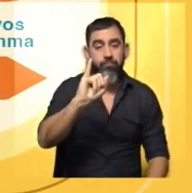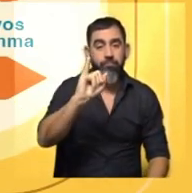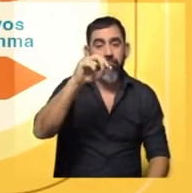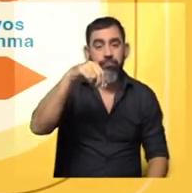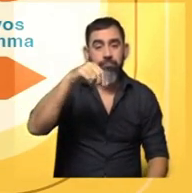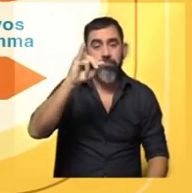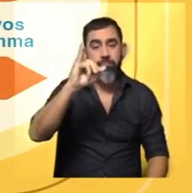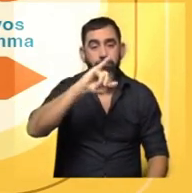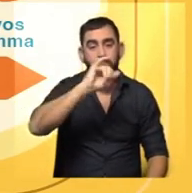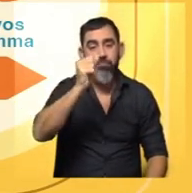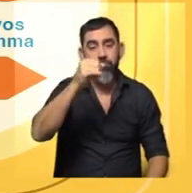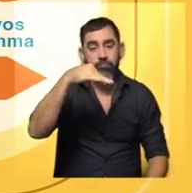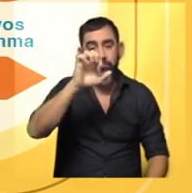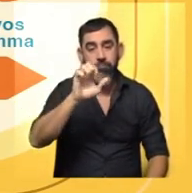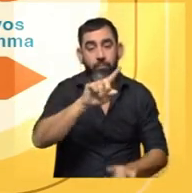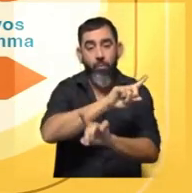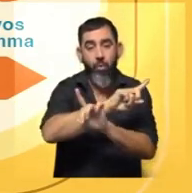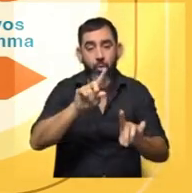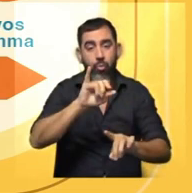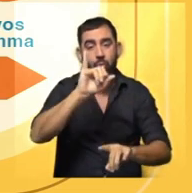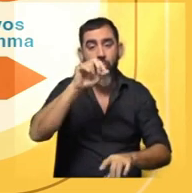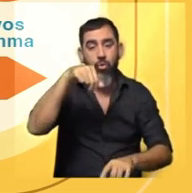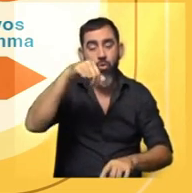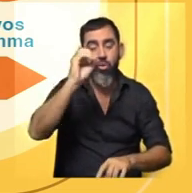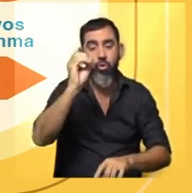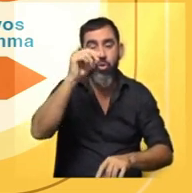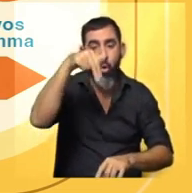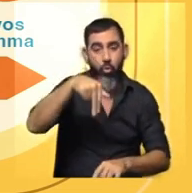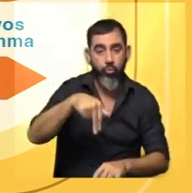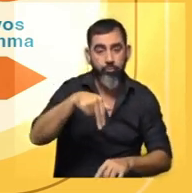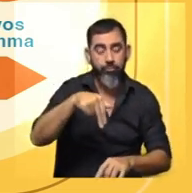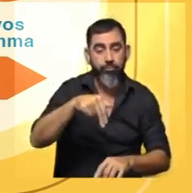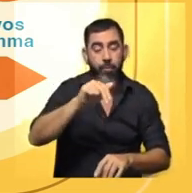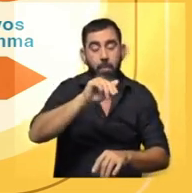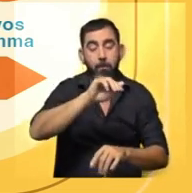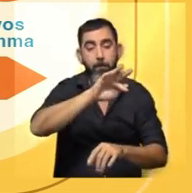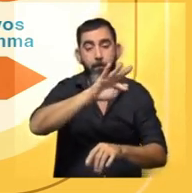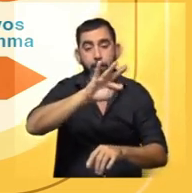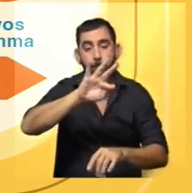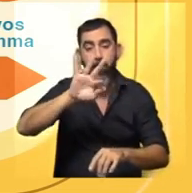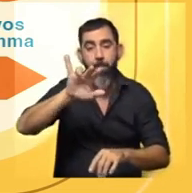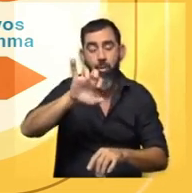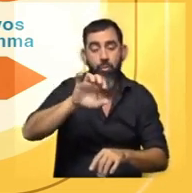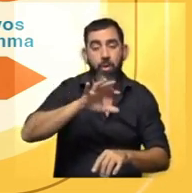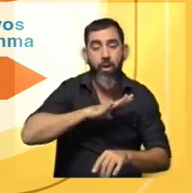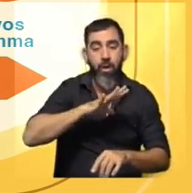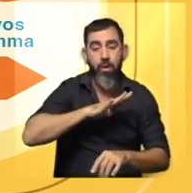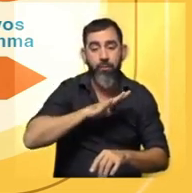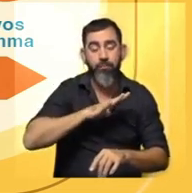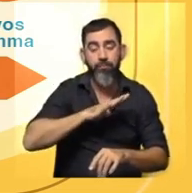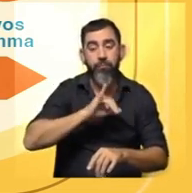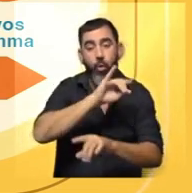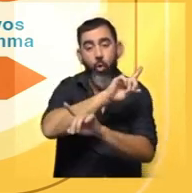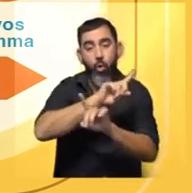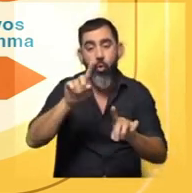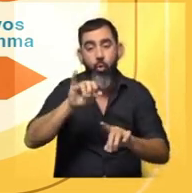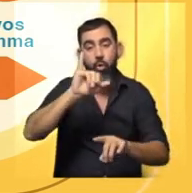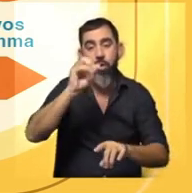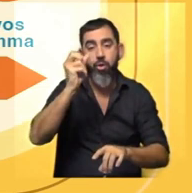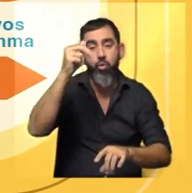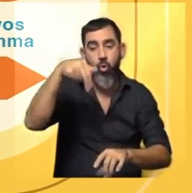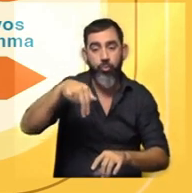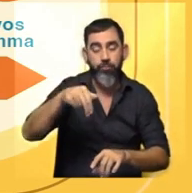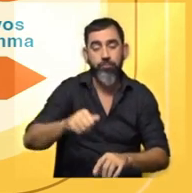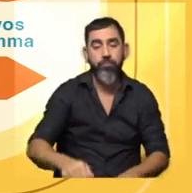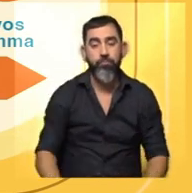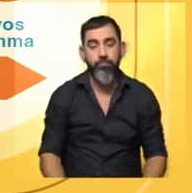las no ionizantes, las radiaciones no ionizantes, que bueno, que el microondas pertenecería justamente a una radiación no ionizante y